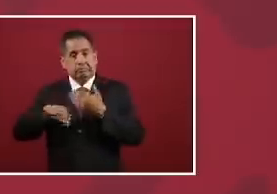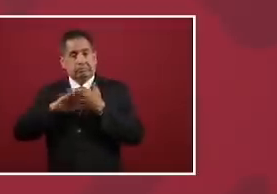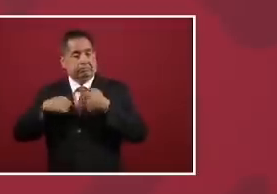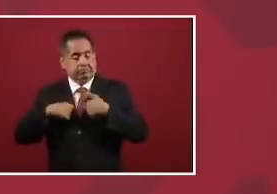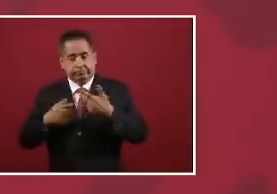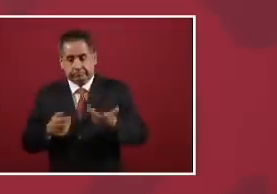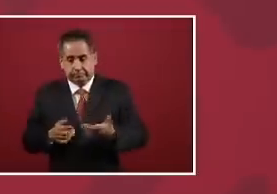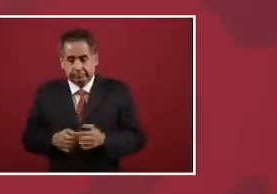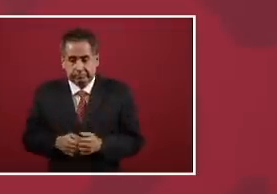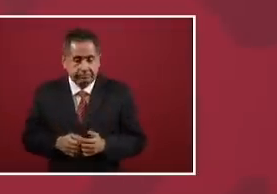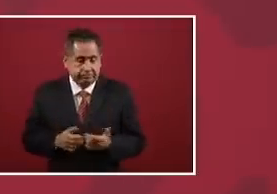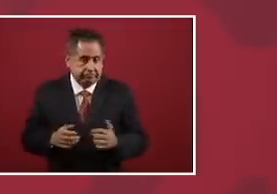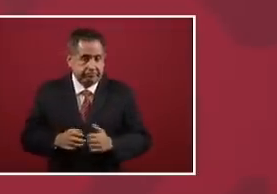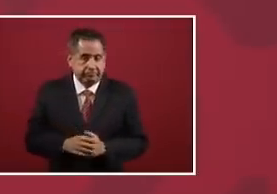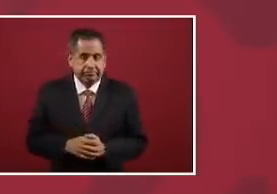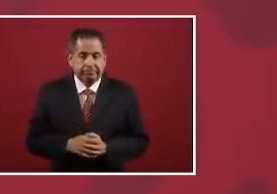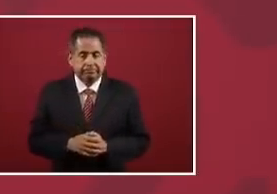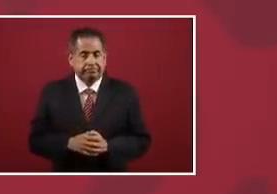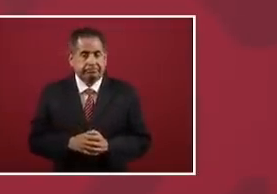los